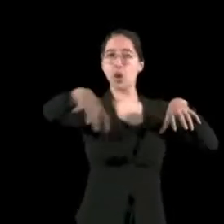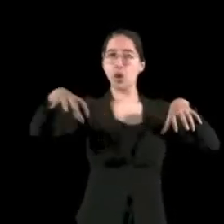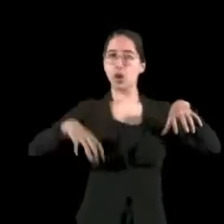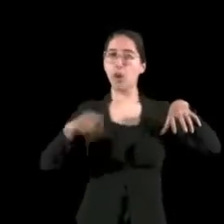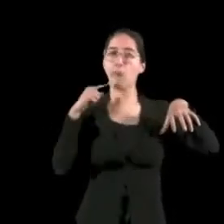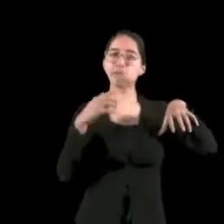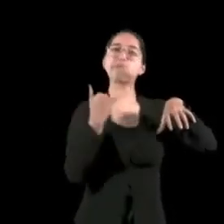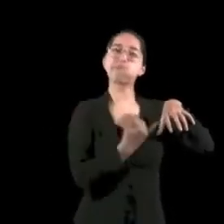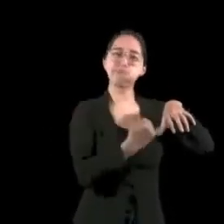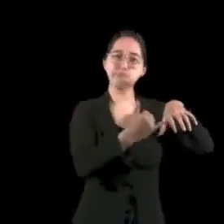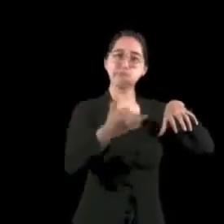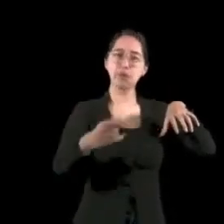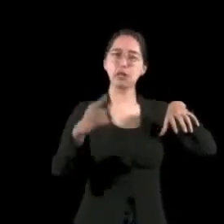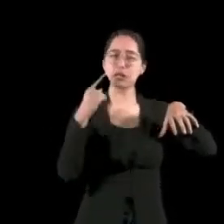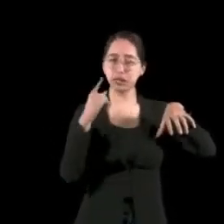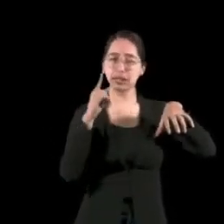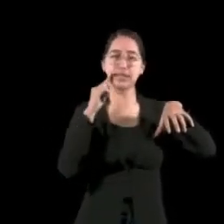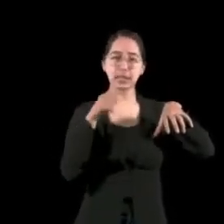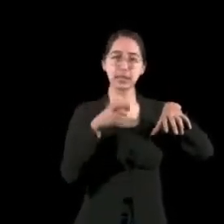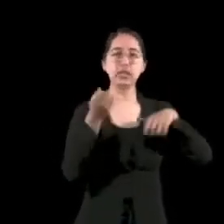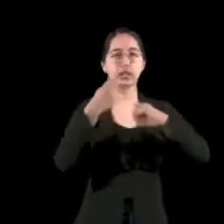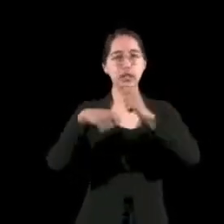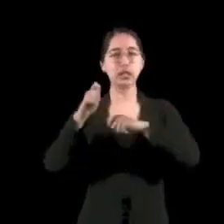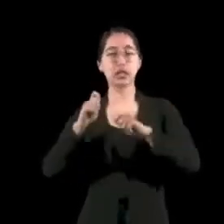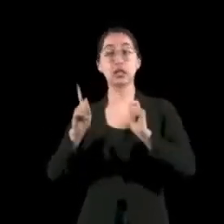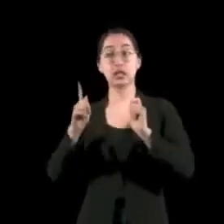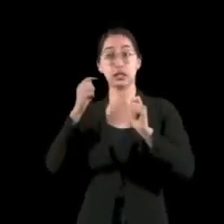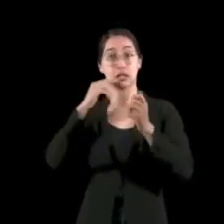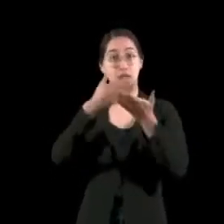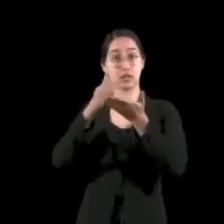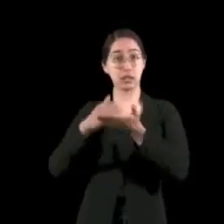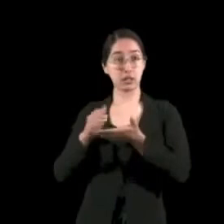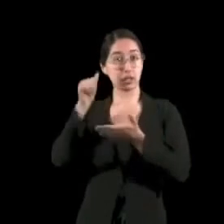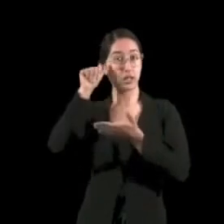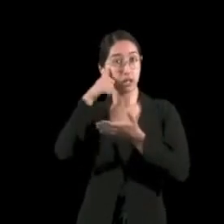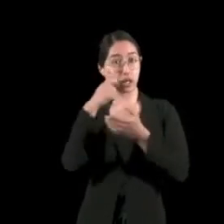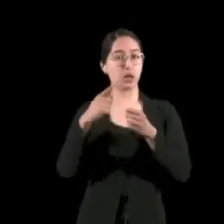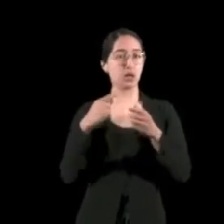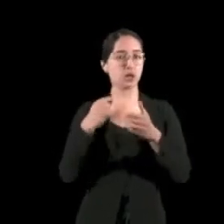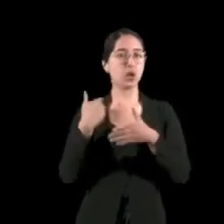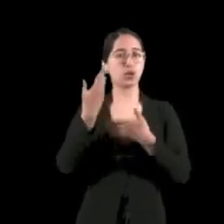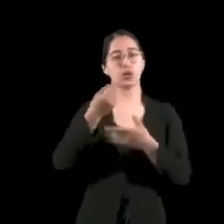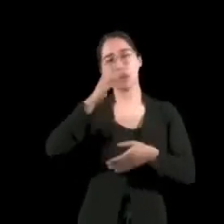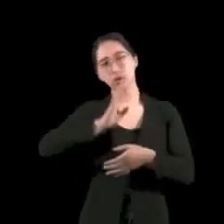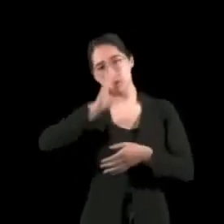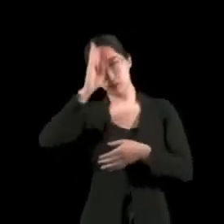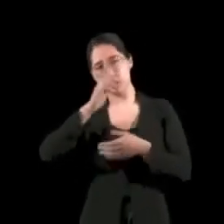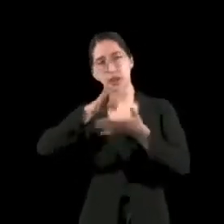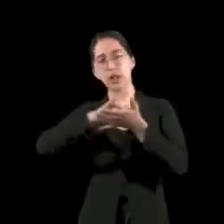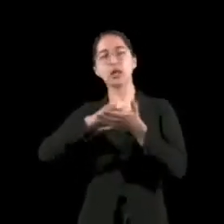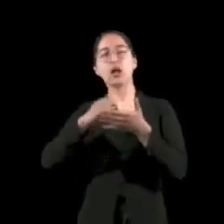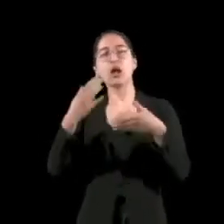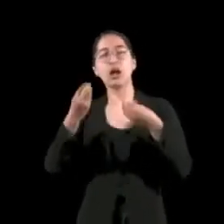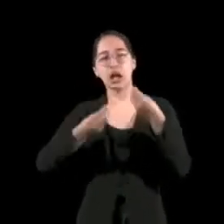Había una práctica que era, incluso guerrilleros que se especializaban en eso, ir a los